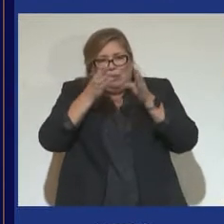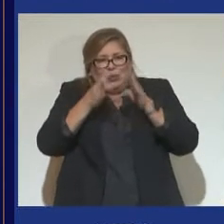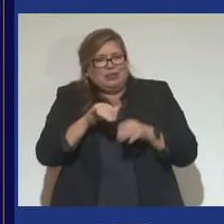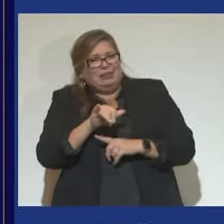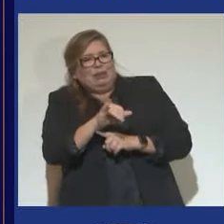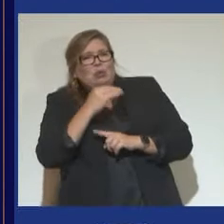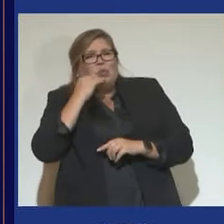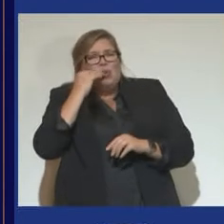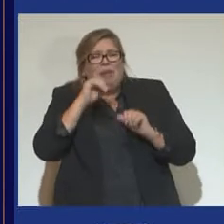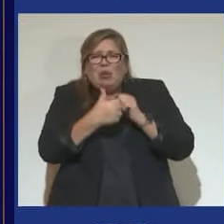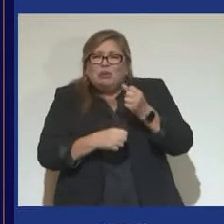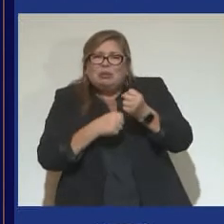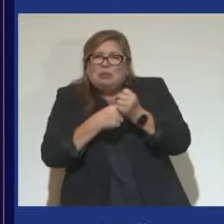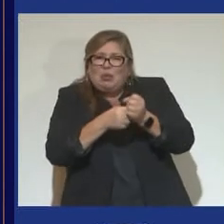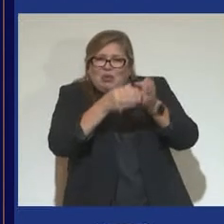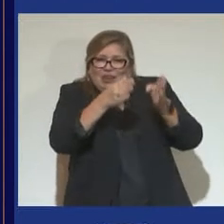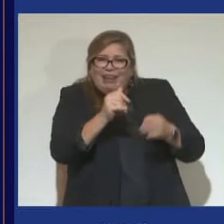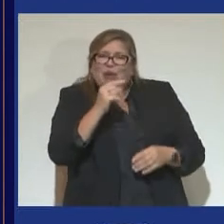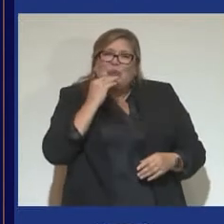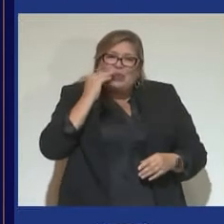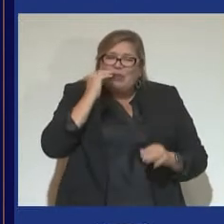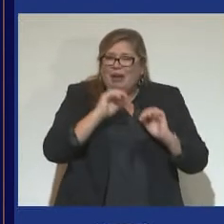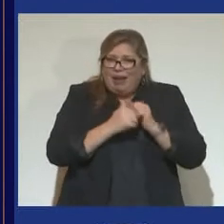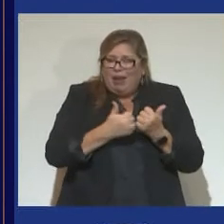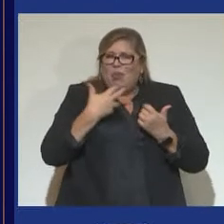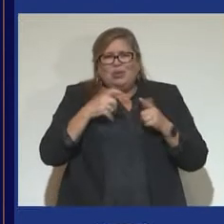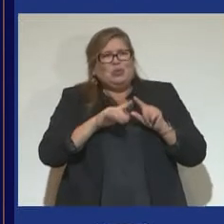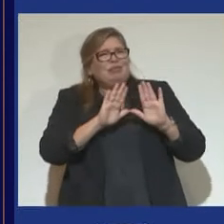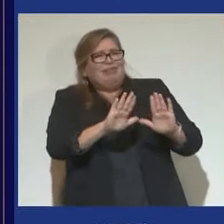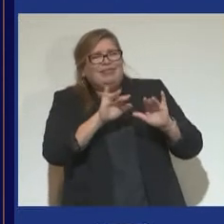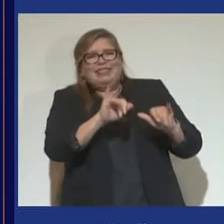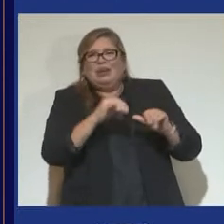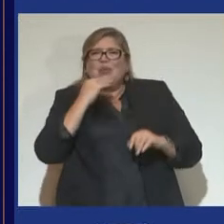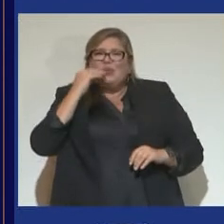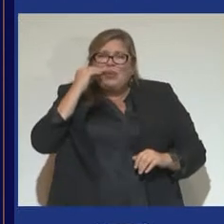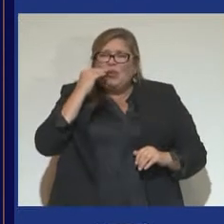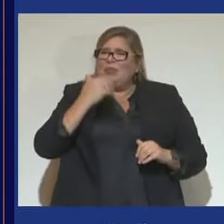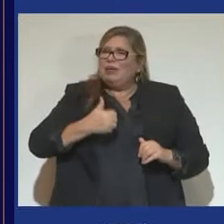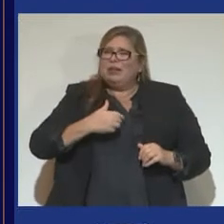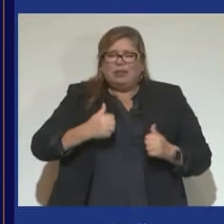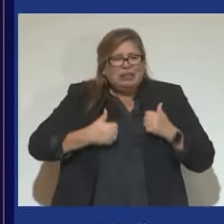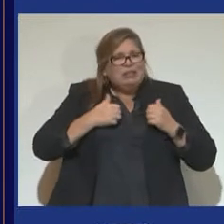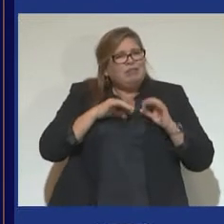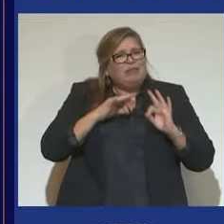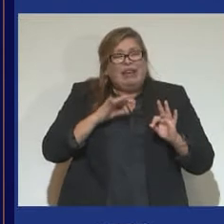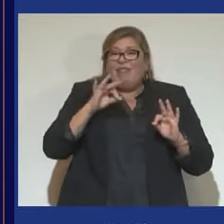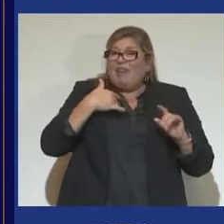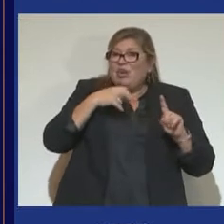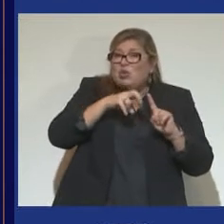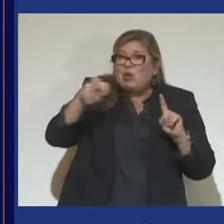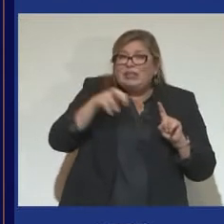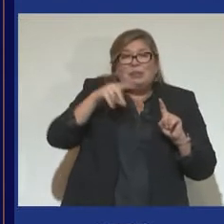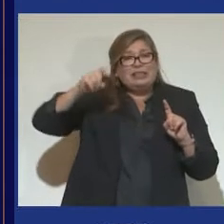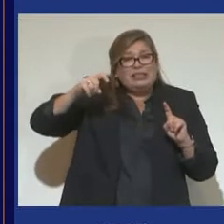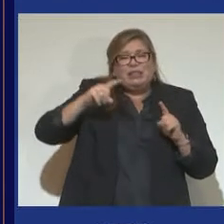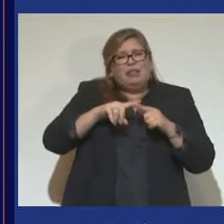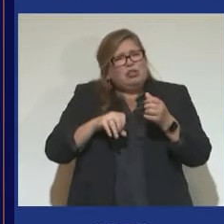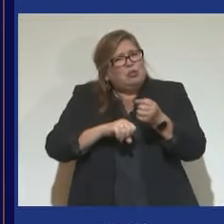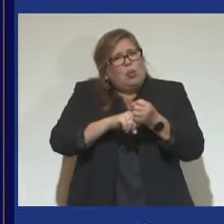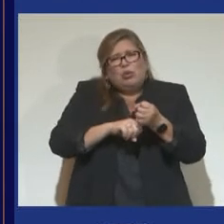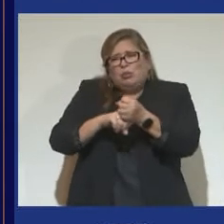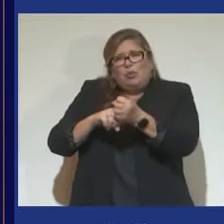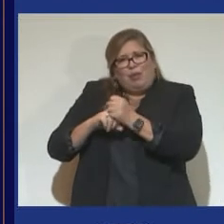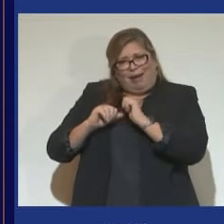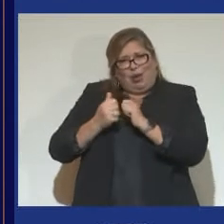tiene darle apoyo a la gente en casa permitir que la gente pueda vivir en su lugar con dignidad lidiar con transporte apoyo